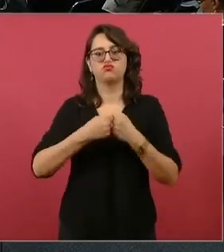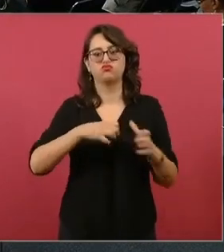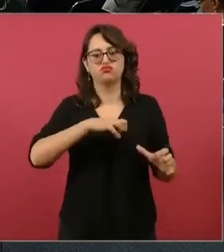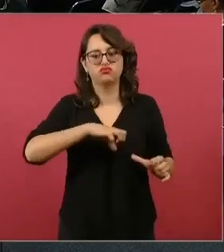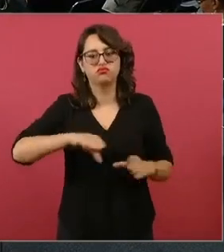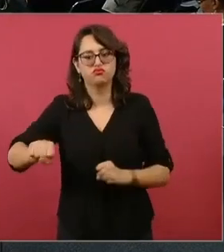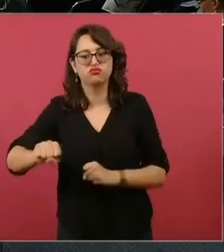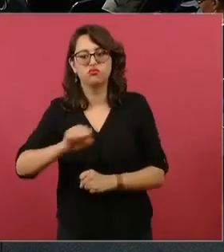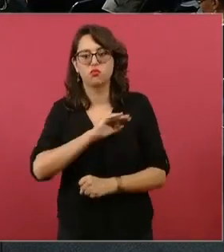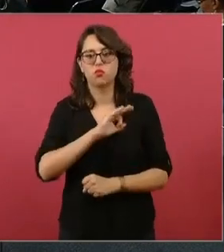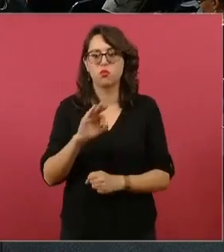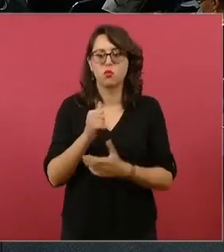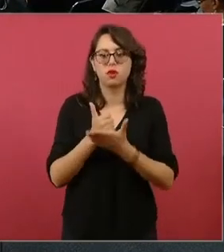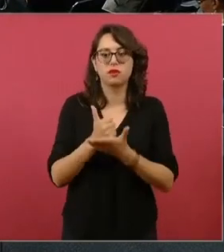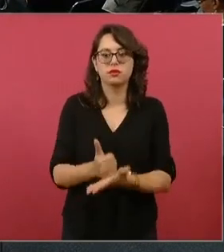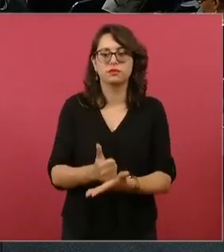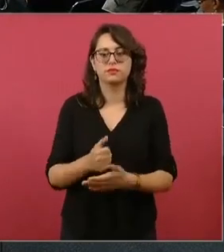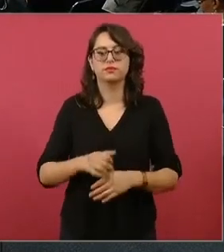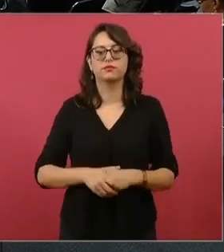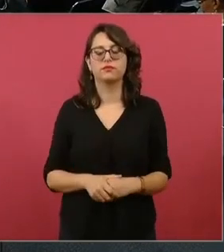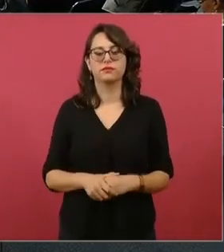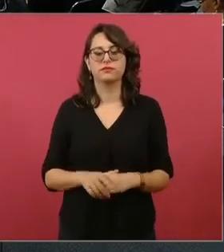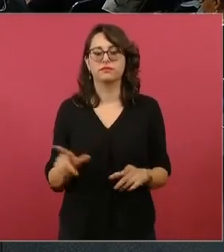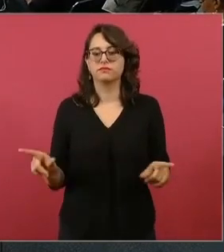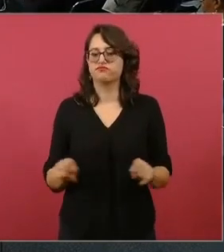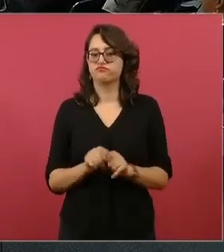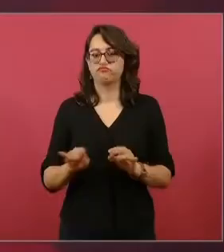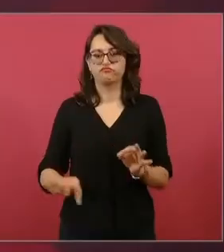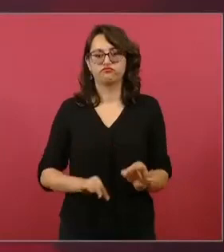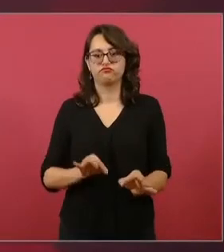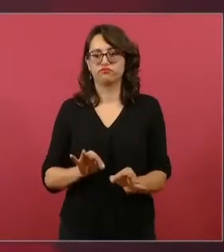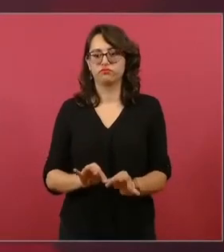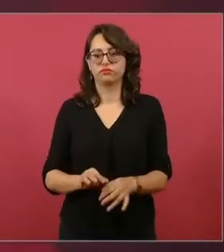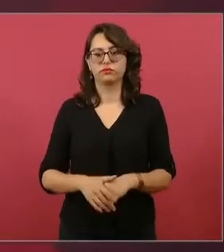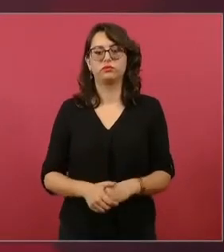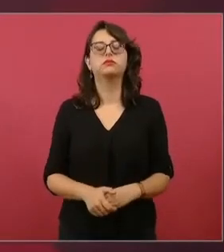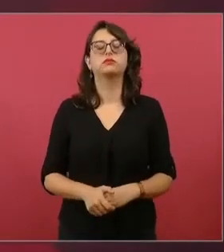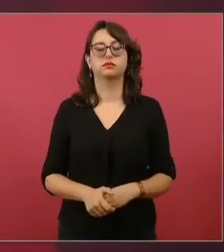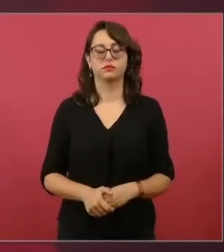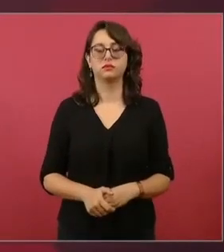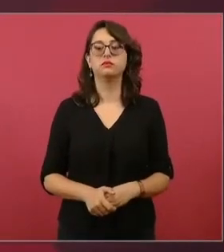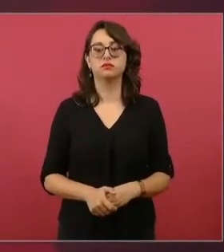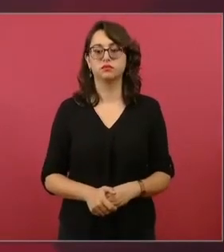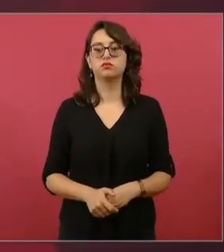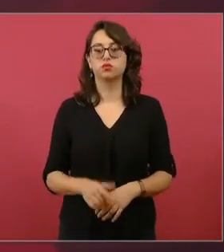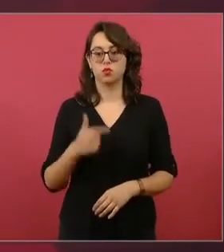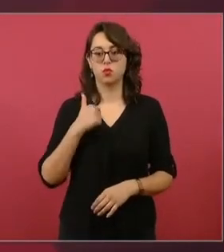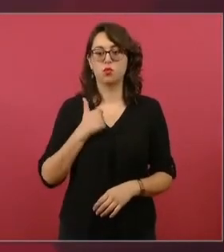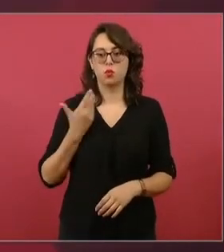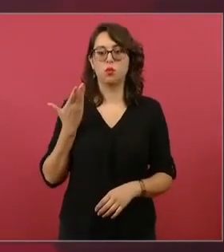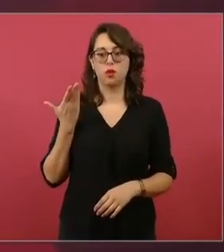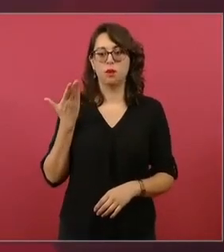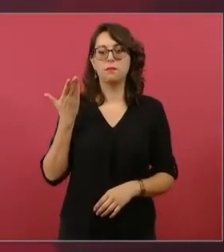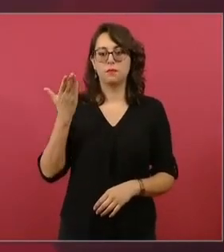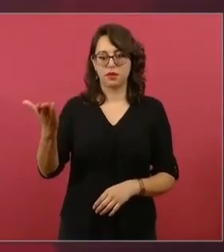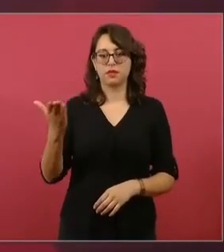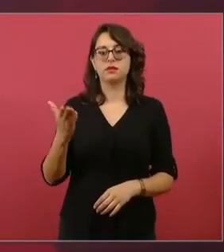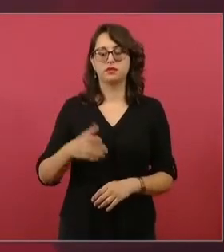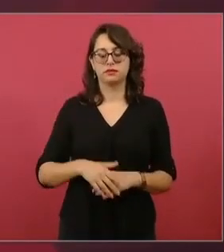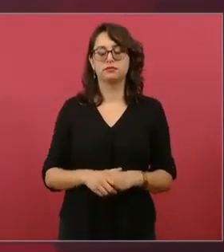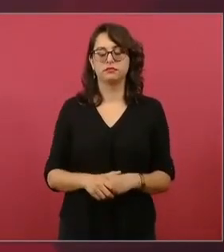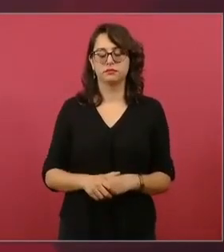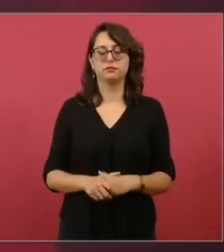le pueda ayudar, señor presidente? Sí, vamos a encargarle al cónsul de ahí del Paso